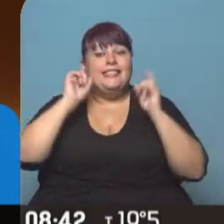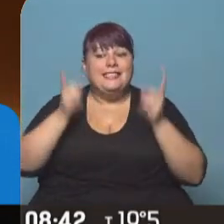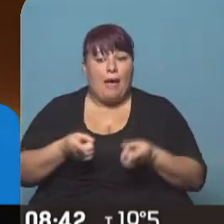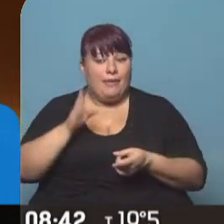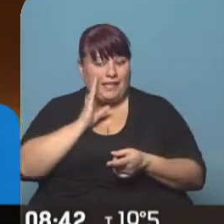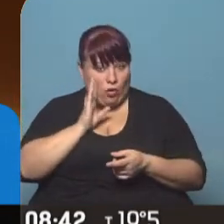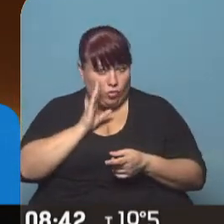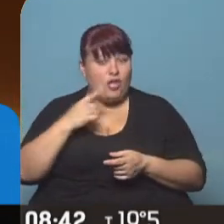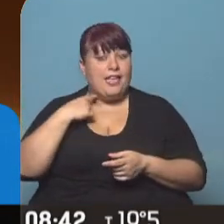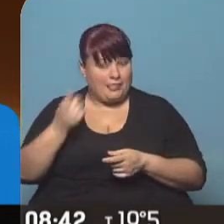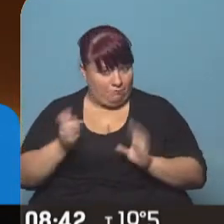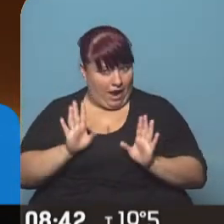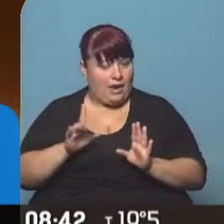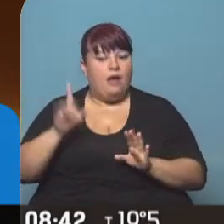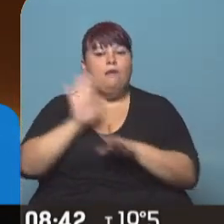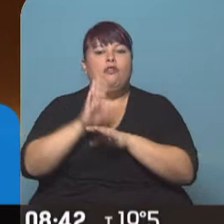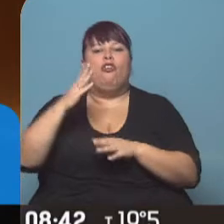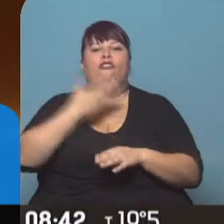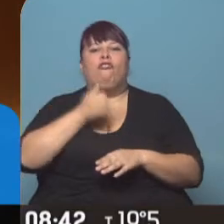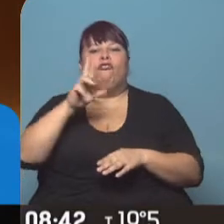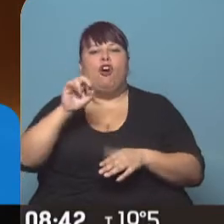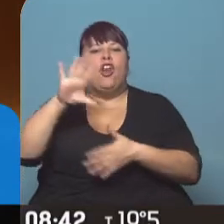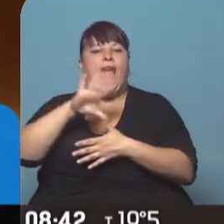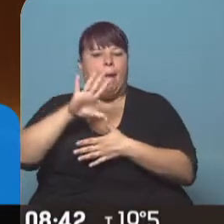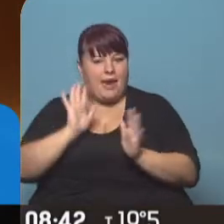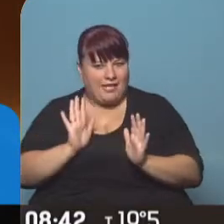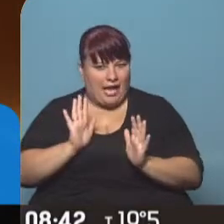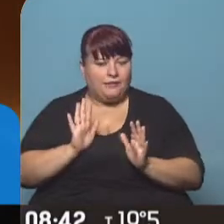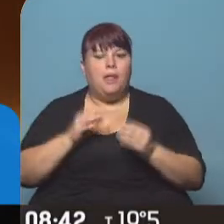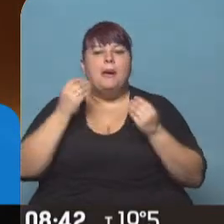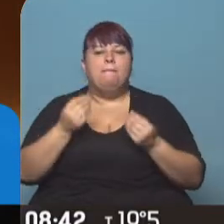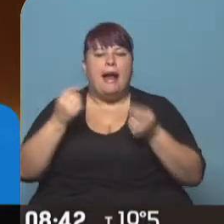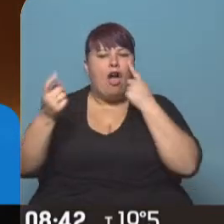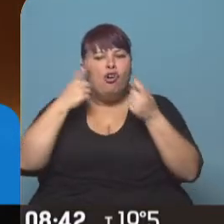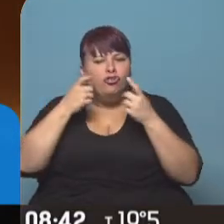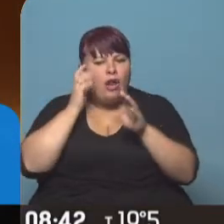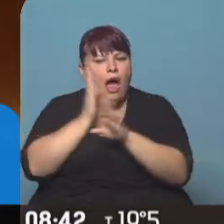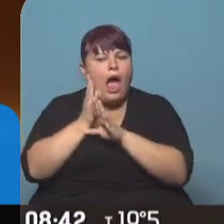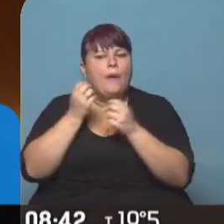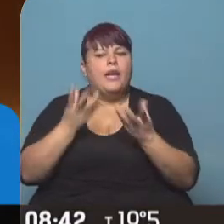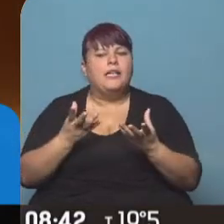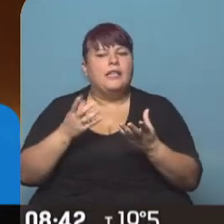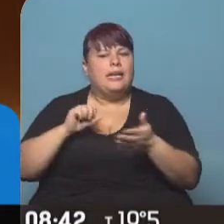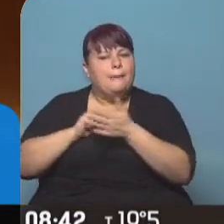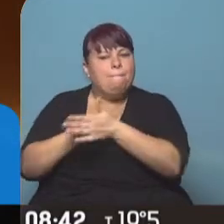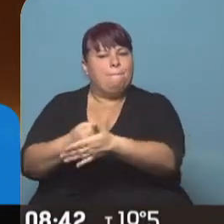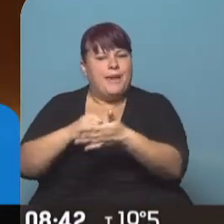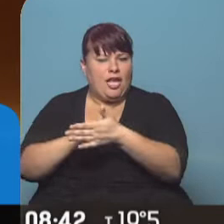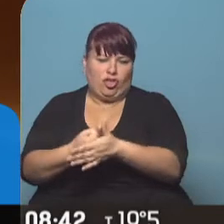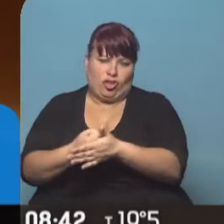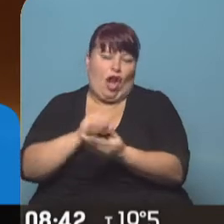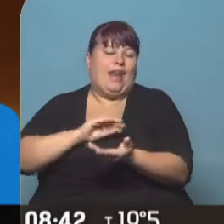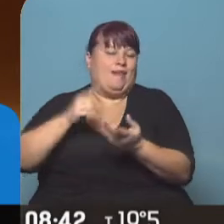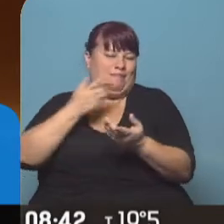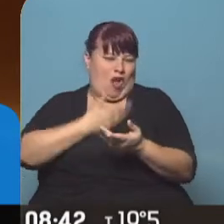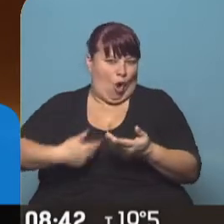eeuu y españa porque se llama foro de las américas para hacer un seguimiento y seguir presionando diplomáticamente